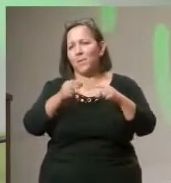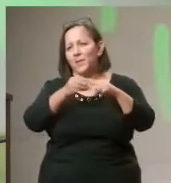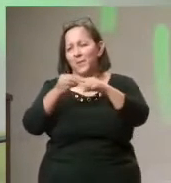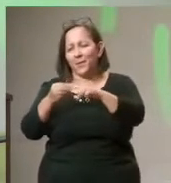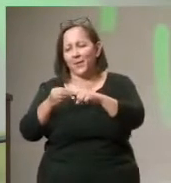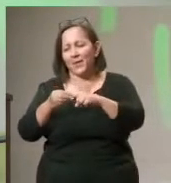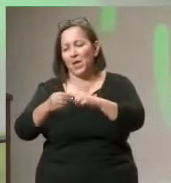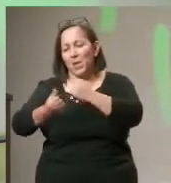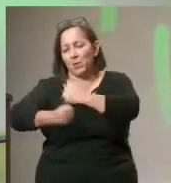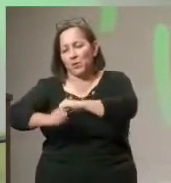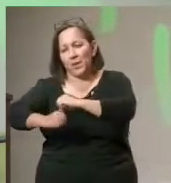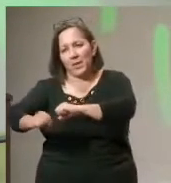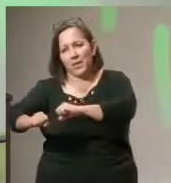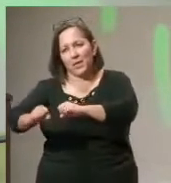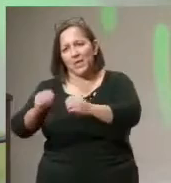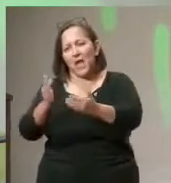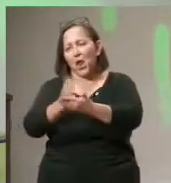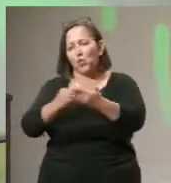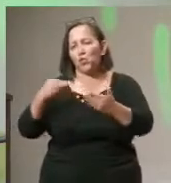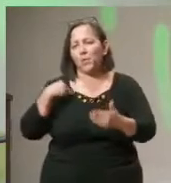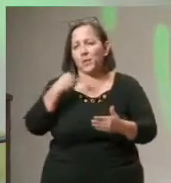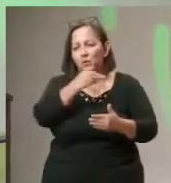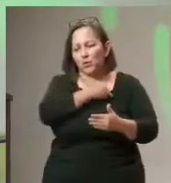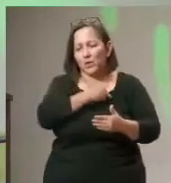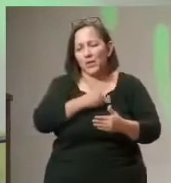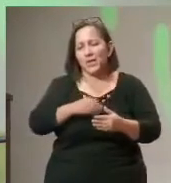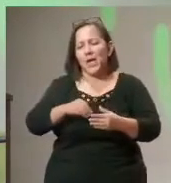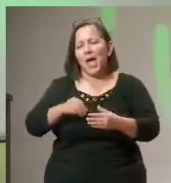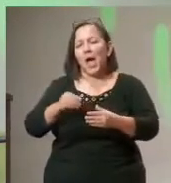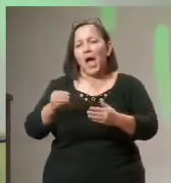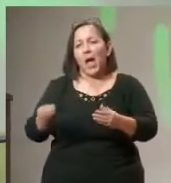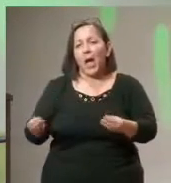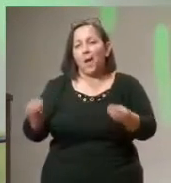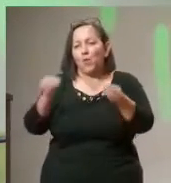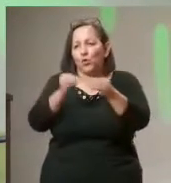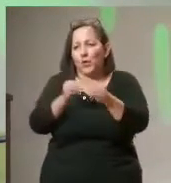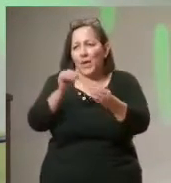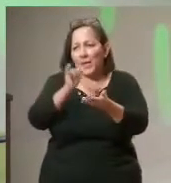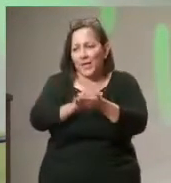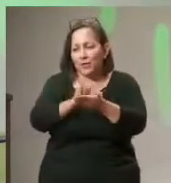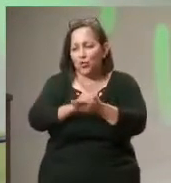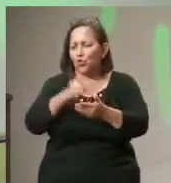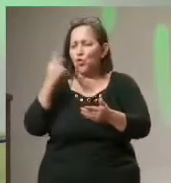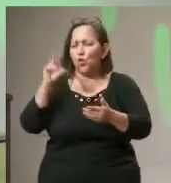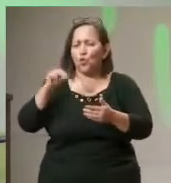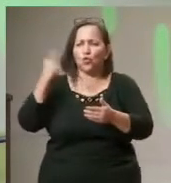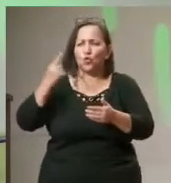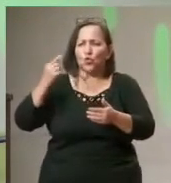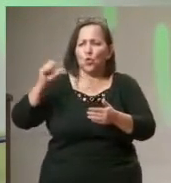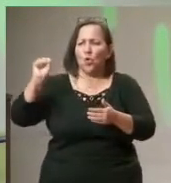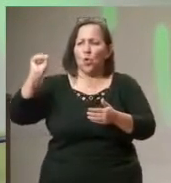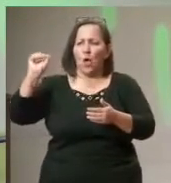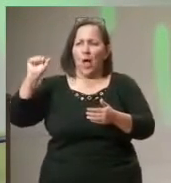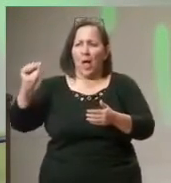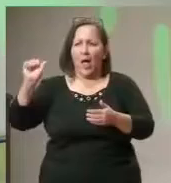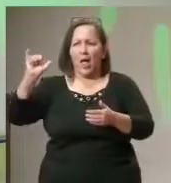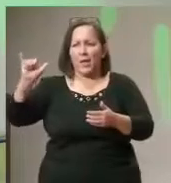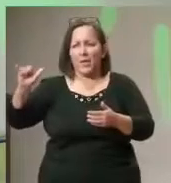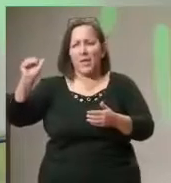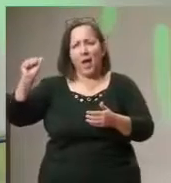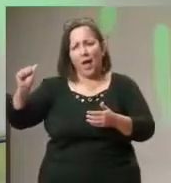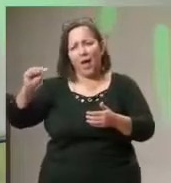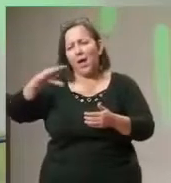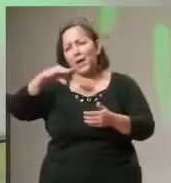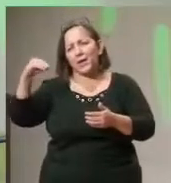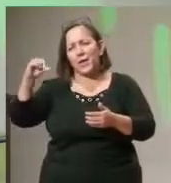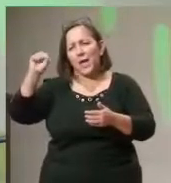ministerios, en contribuir con el avance de este tipo de proyectos, no solo de la AIA y de la SPH, sino también